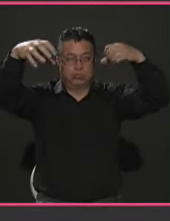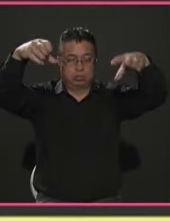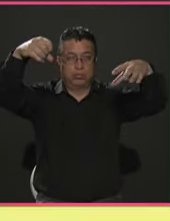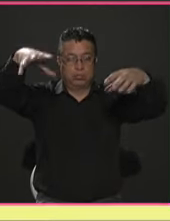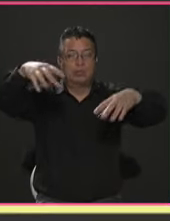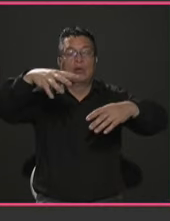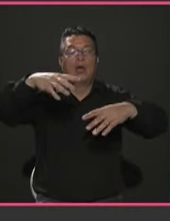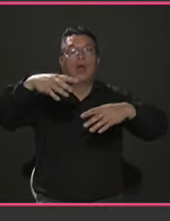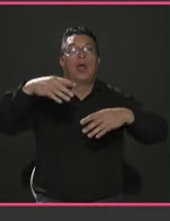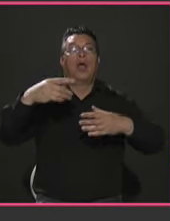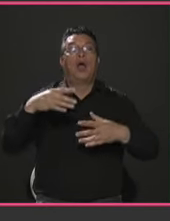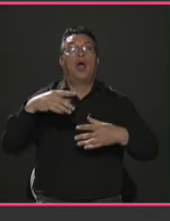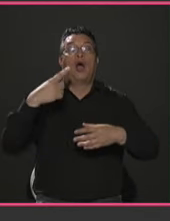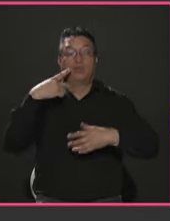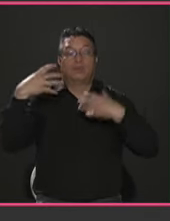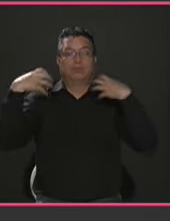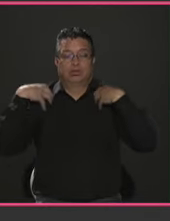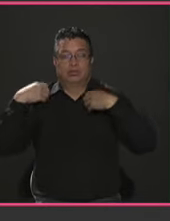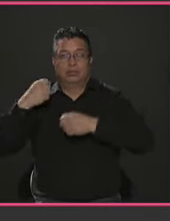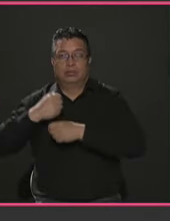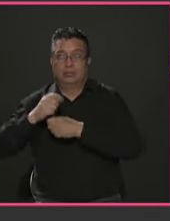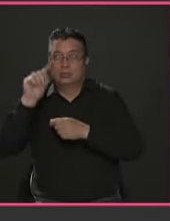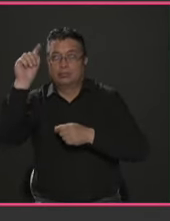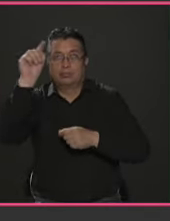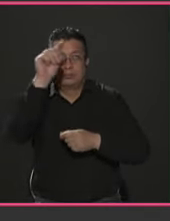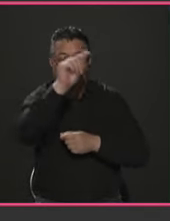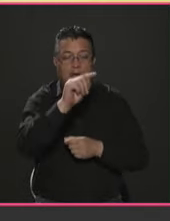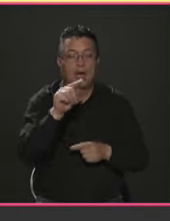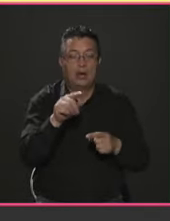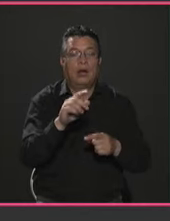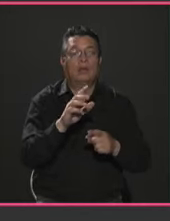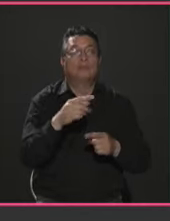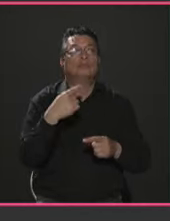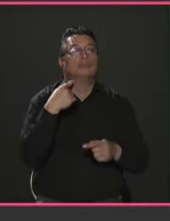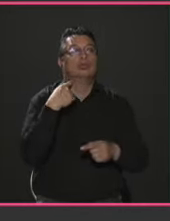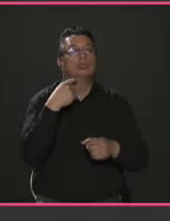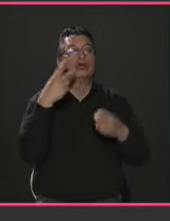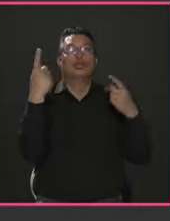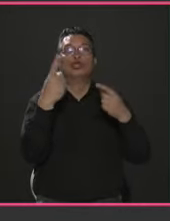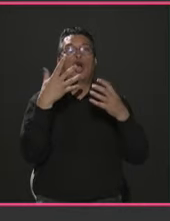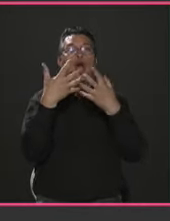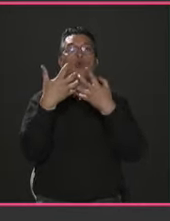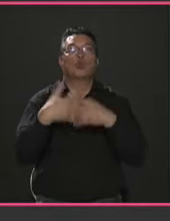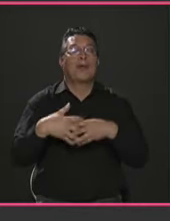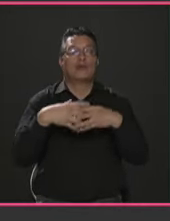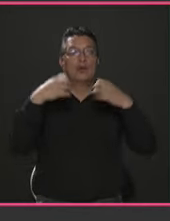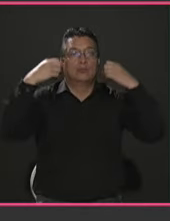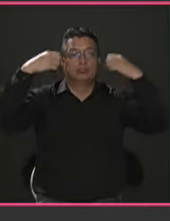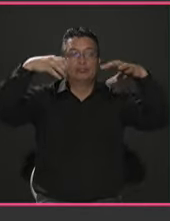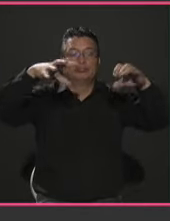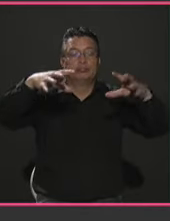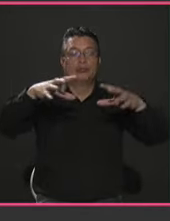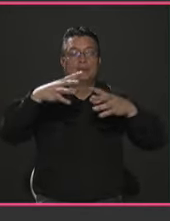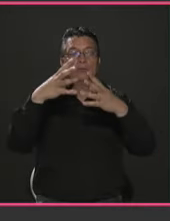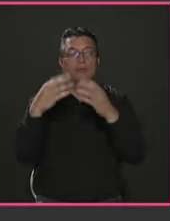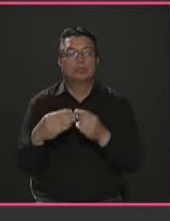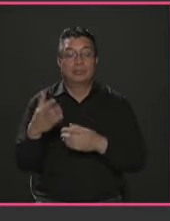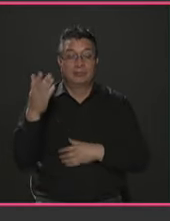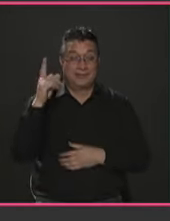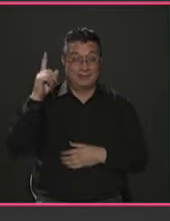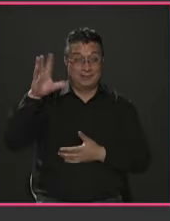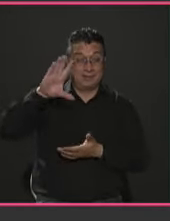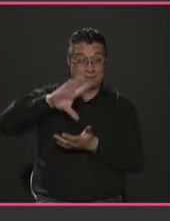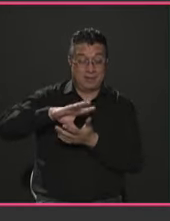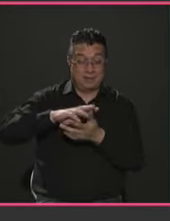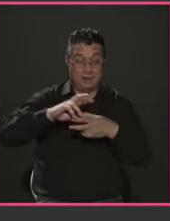perdieron sus trabajos y ellos no se rindieron sin luchar en Bruselas esto también escaló y terminó